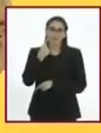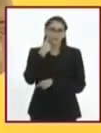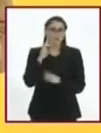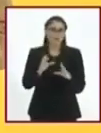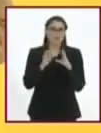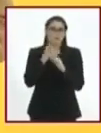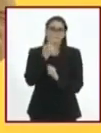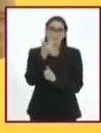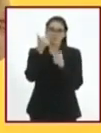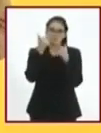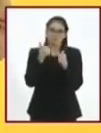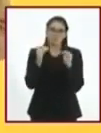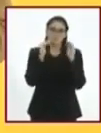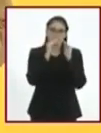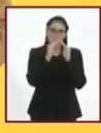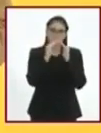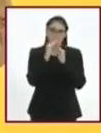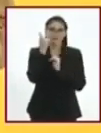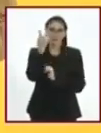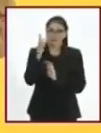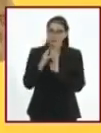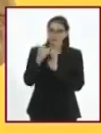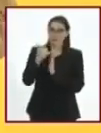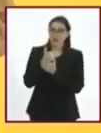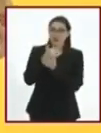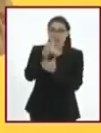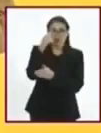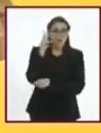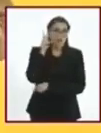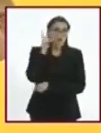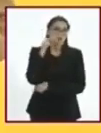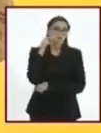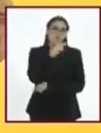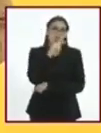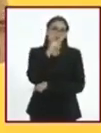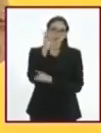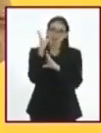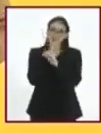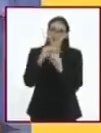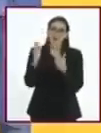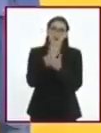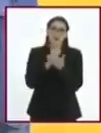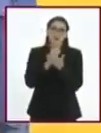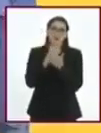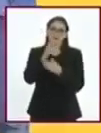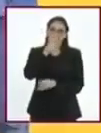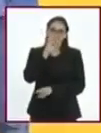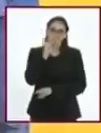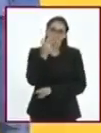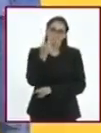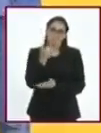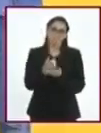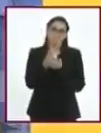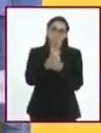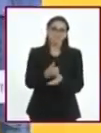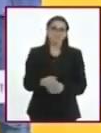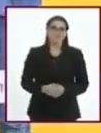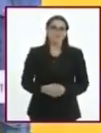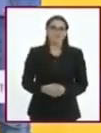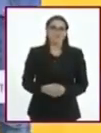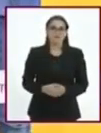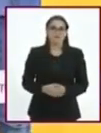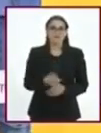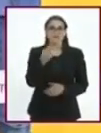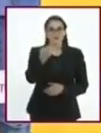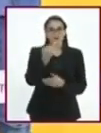esta. Así, contribuimos para superar la situación lo más pronto posible. Ahora sí, es momento de